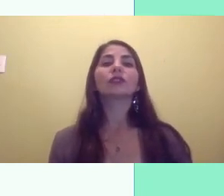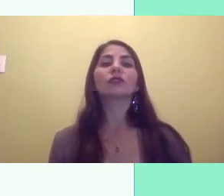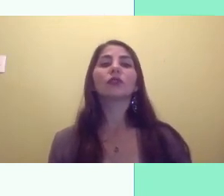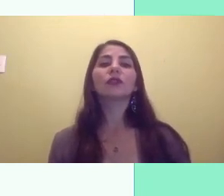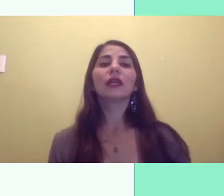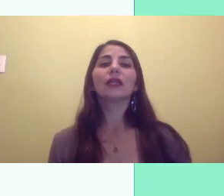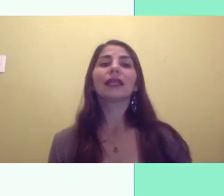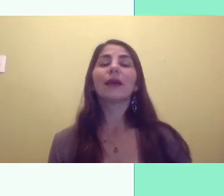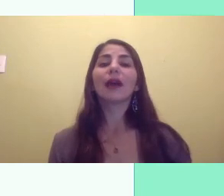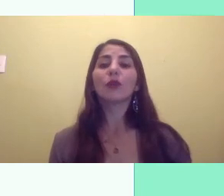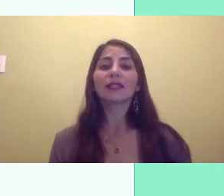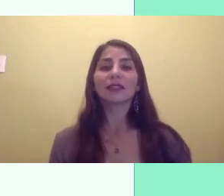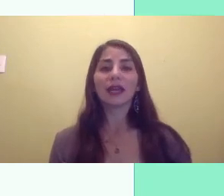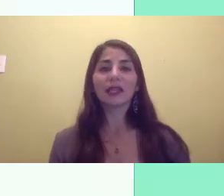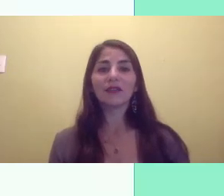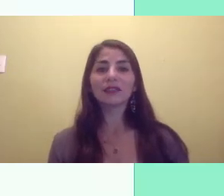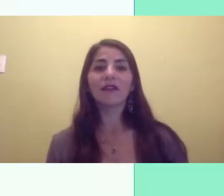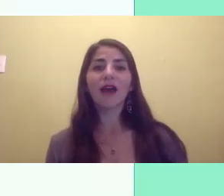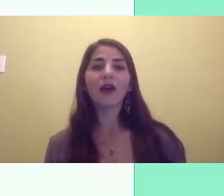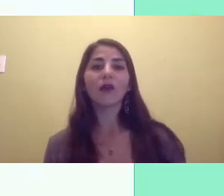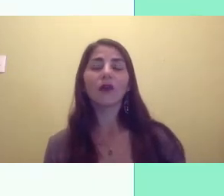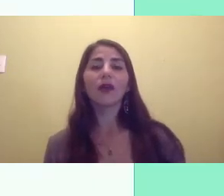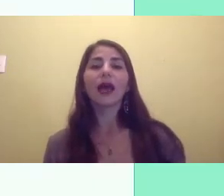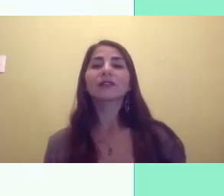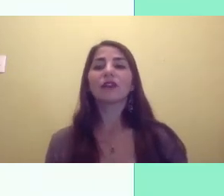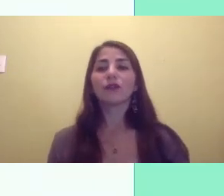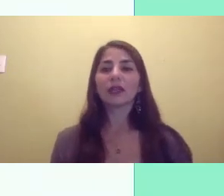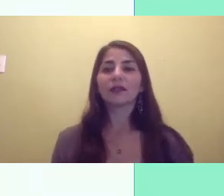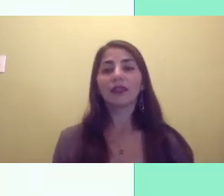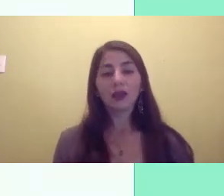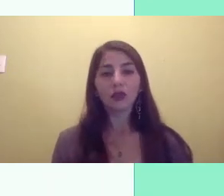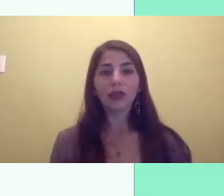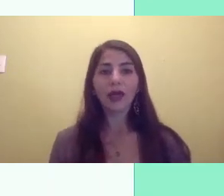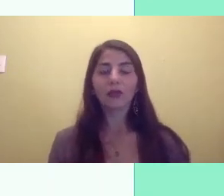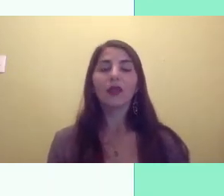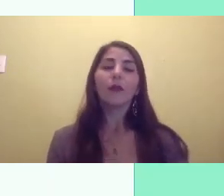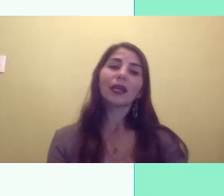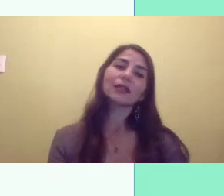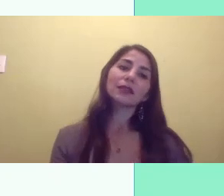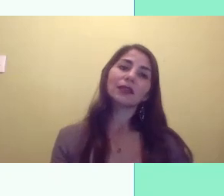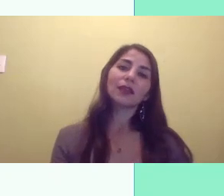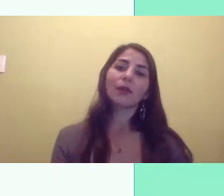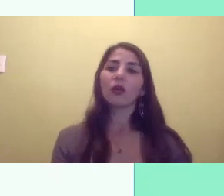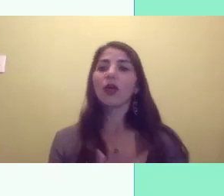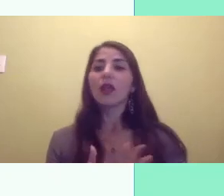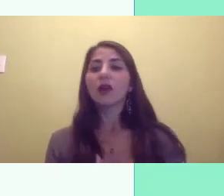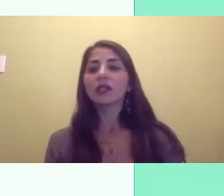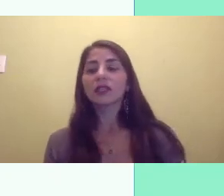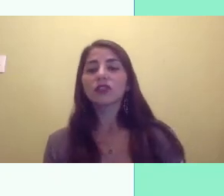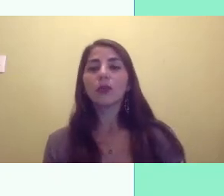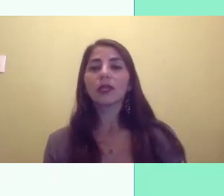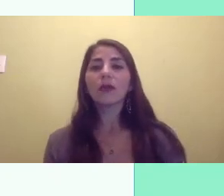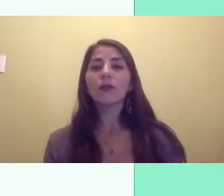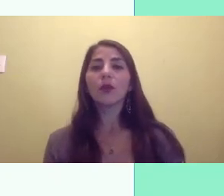la posición de la mano hacia arriba, hacia abajo, hacia el frente, de costado, para que se entienda mejor.